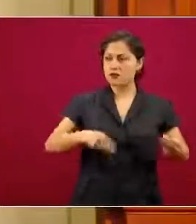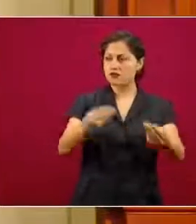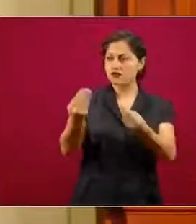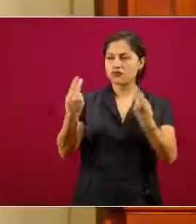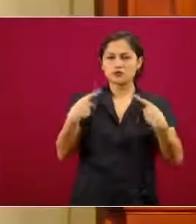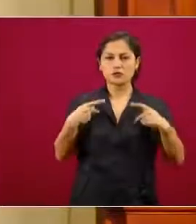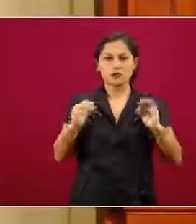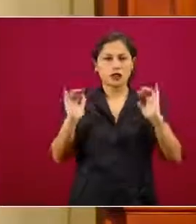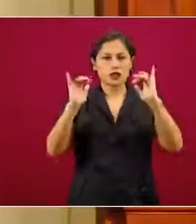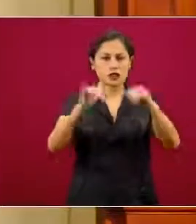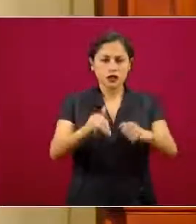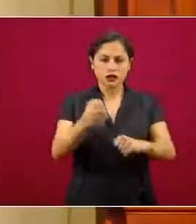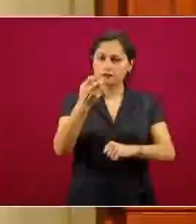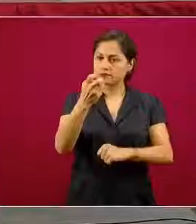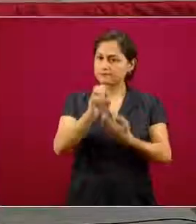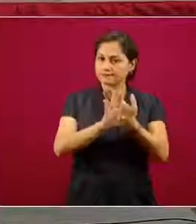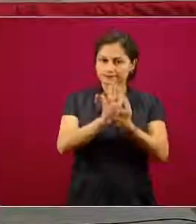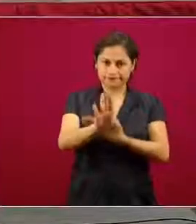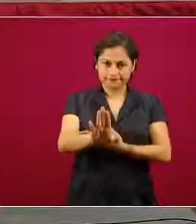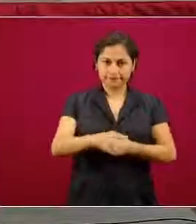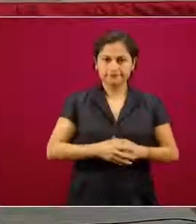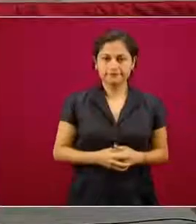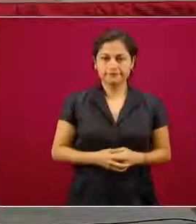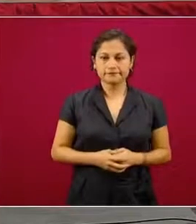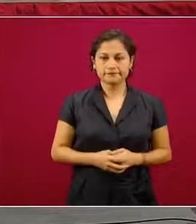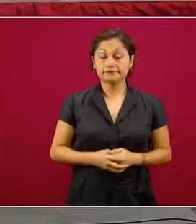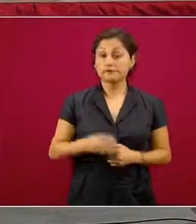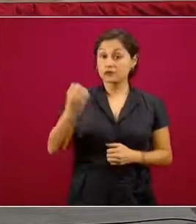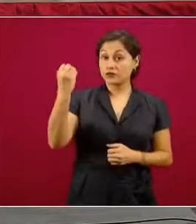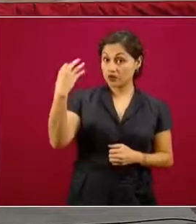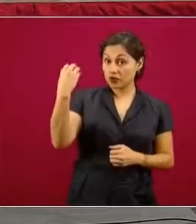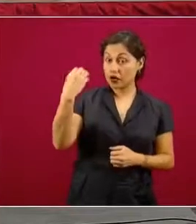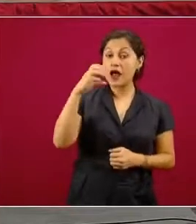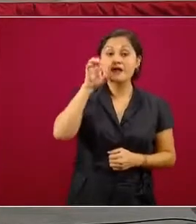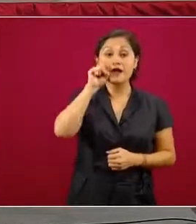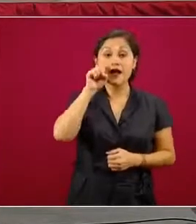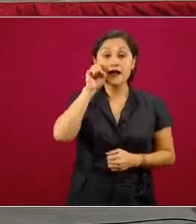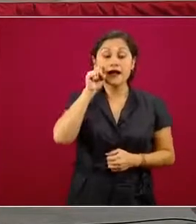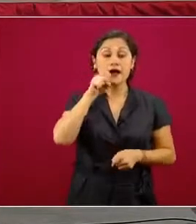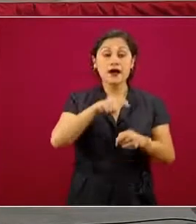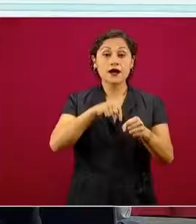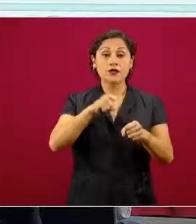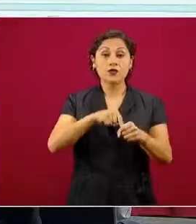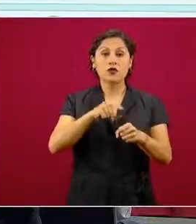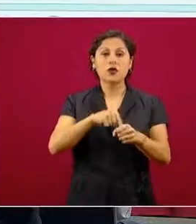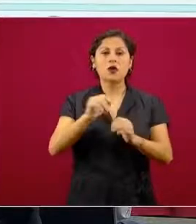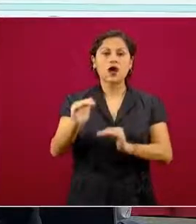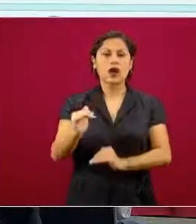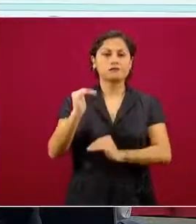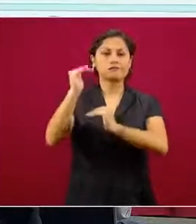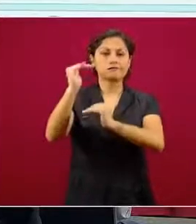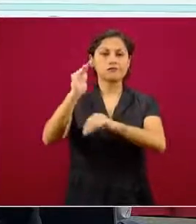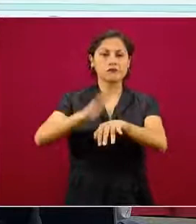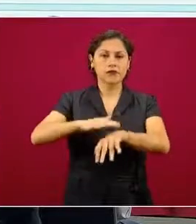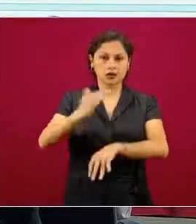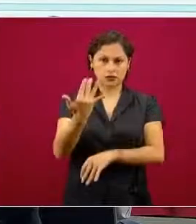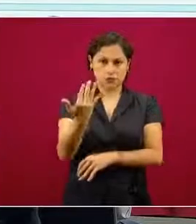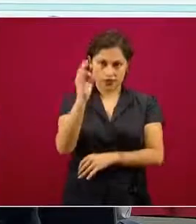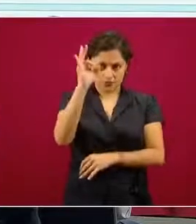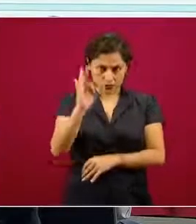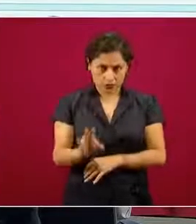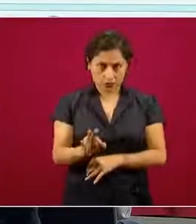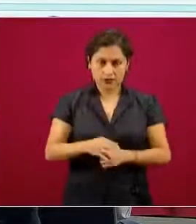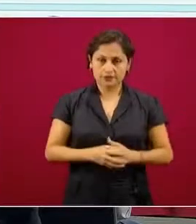en estos lugares que son públicos. Y en el caso del semáforo naranja, pues bueno, esto se incrementa un 50%, por lo tanto puede haber un poco más